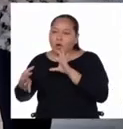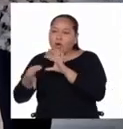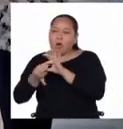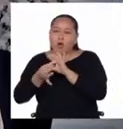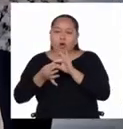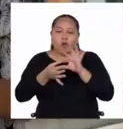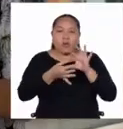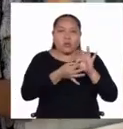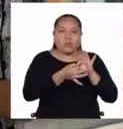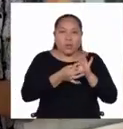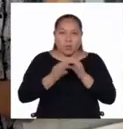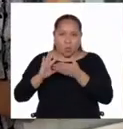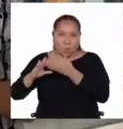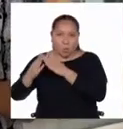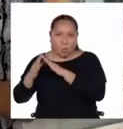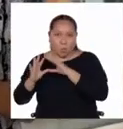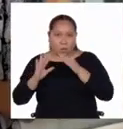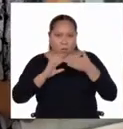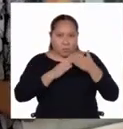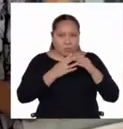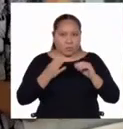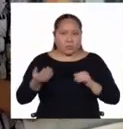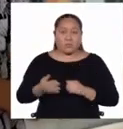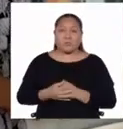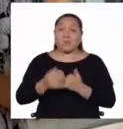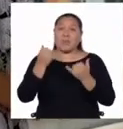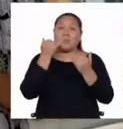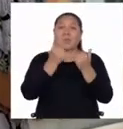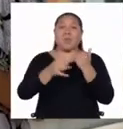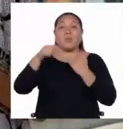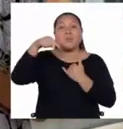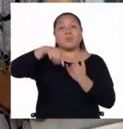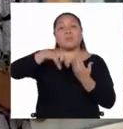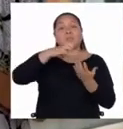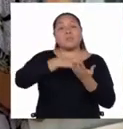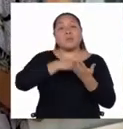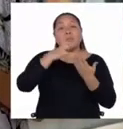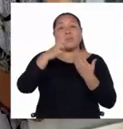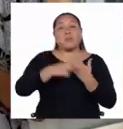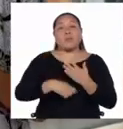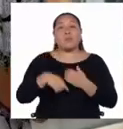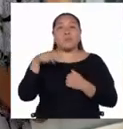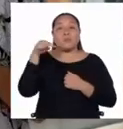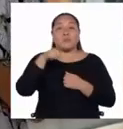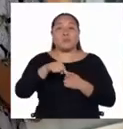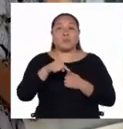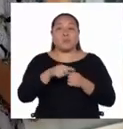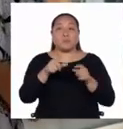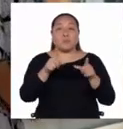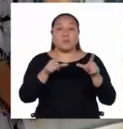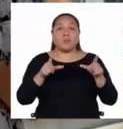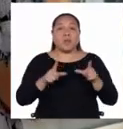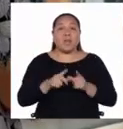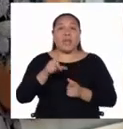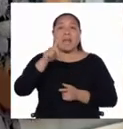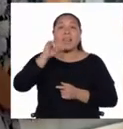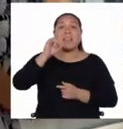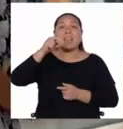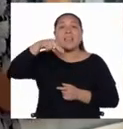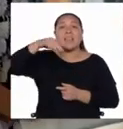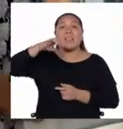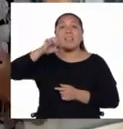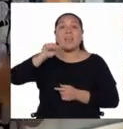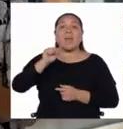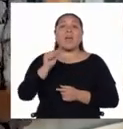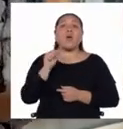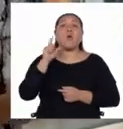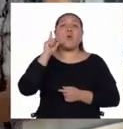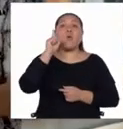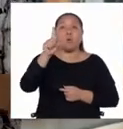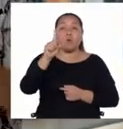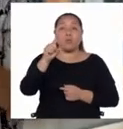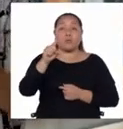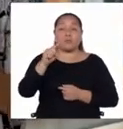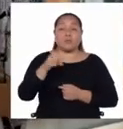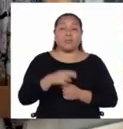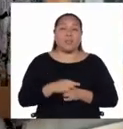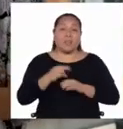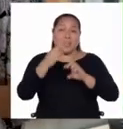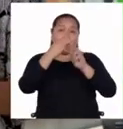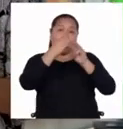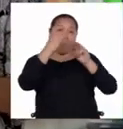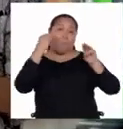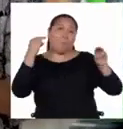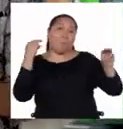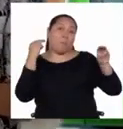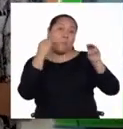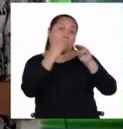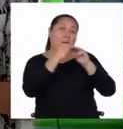pueblos. Despedimos este programa desde la línea 1 del Metro de Lima, que también, por